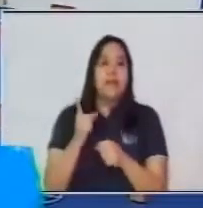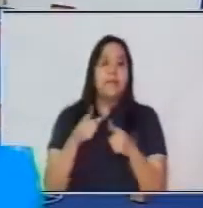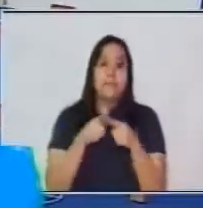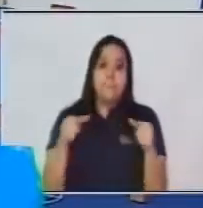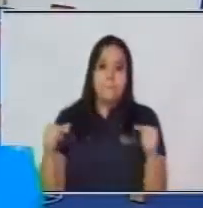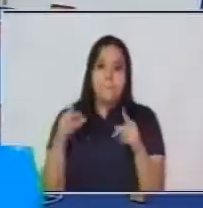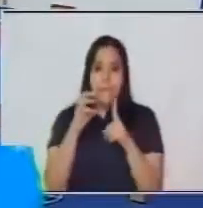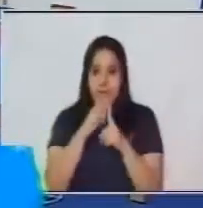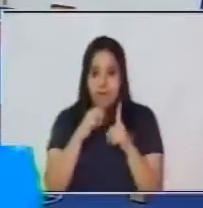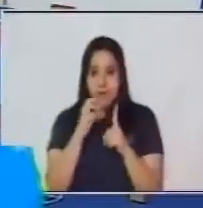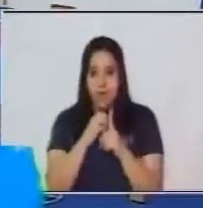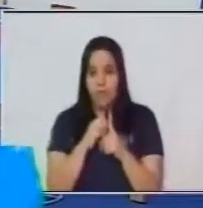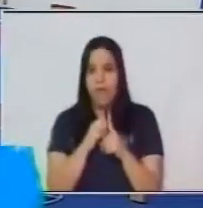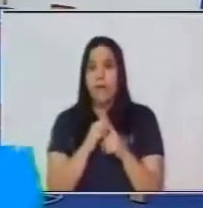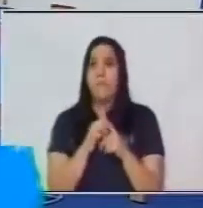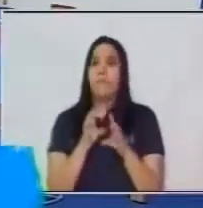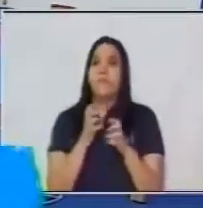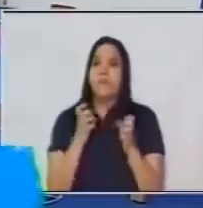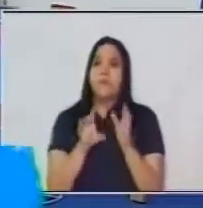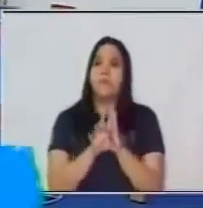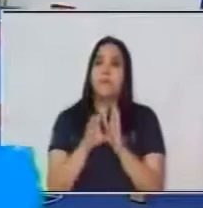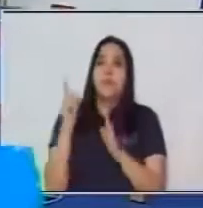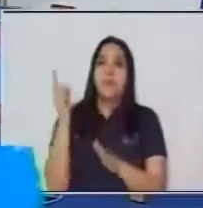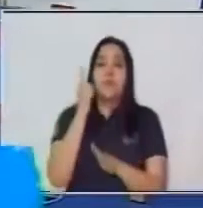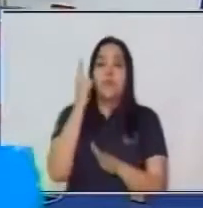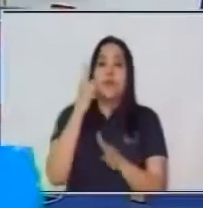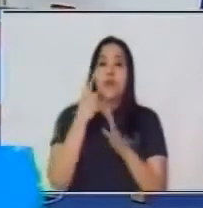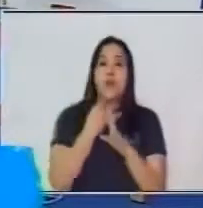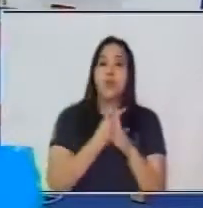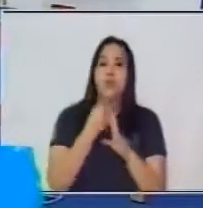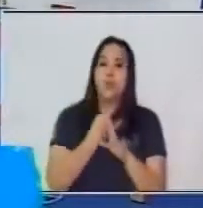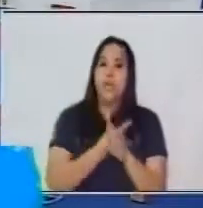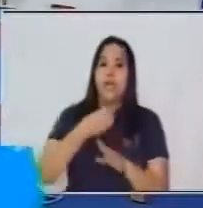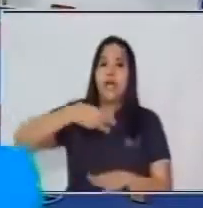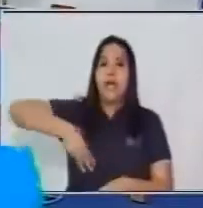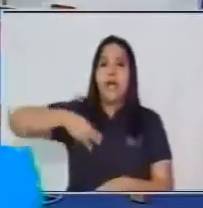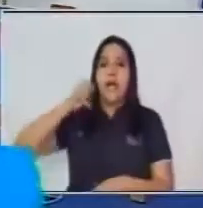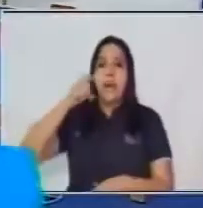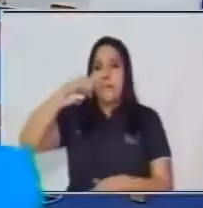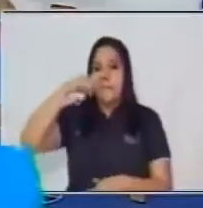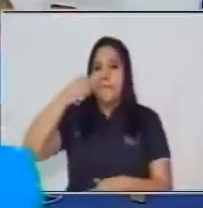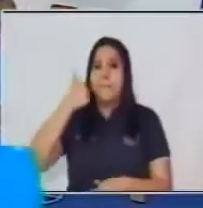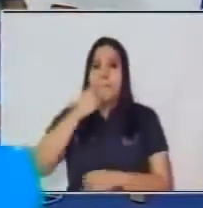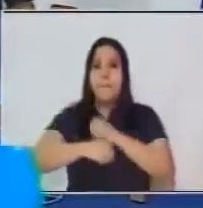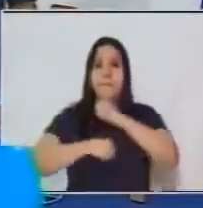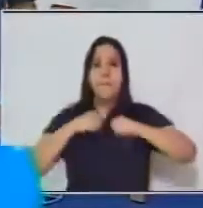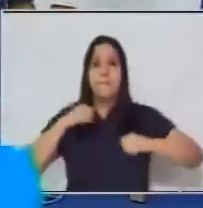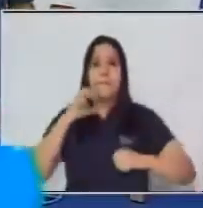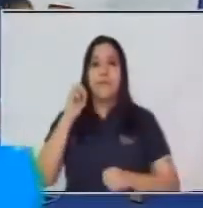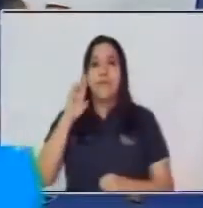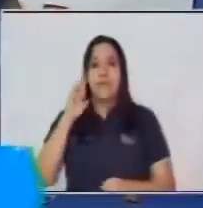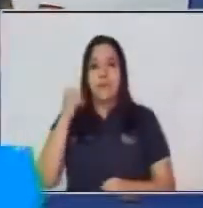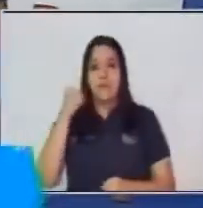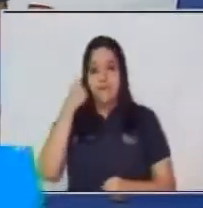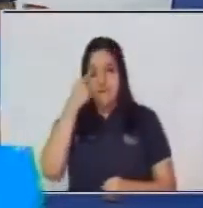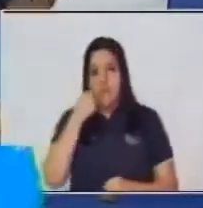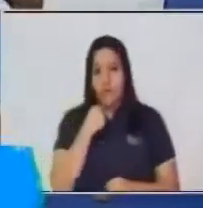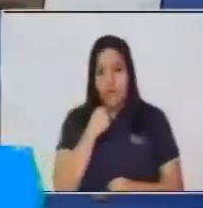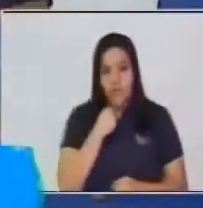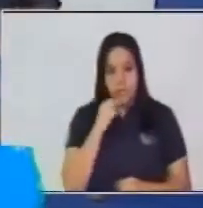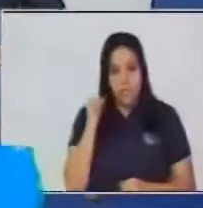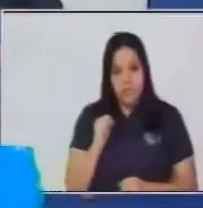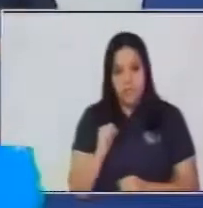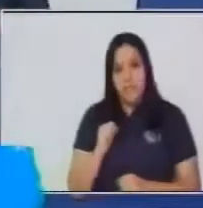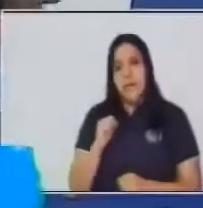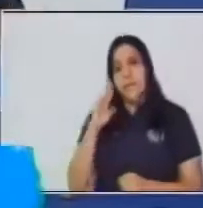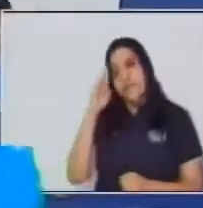cómica. Primero vamos a utilizar metáforas. ¿Te recuerdas que cuando vimos textos poéticos, trabajamos las metáforas?